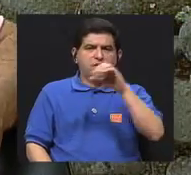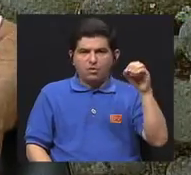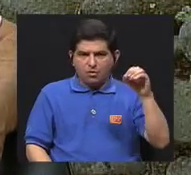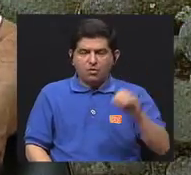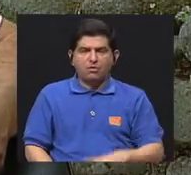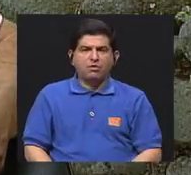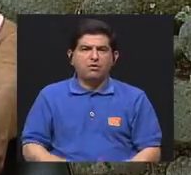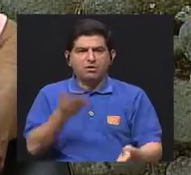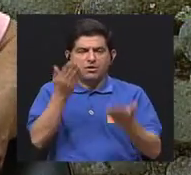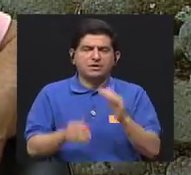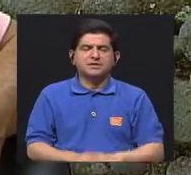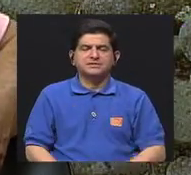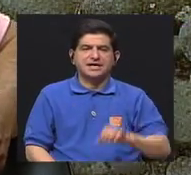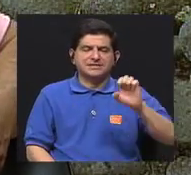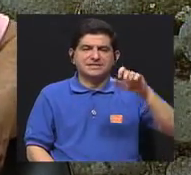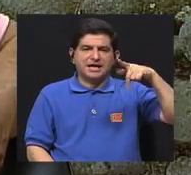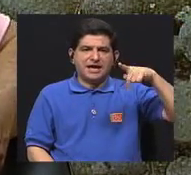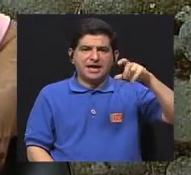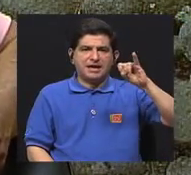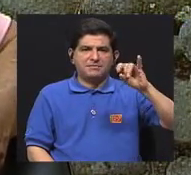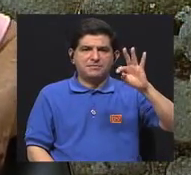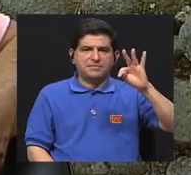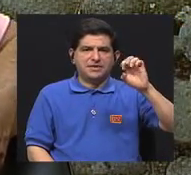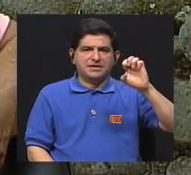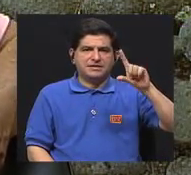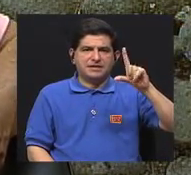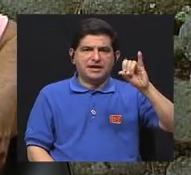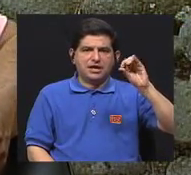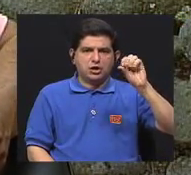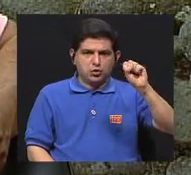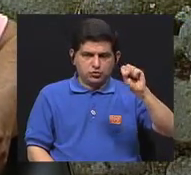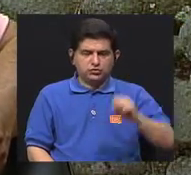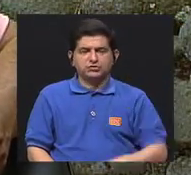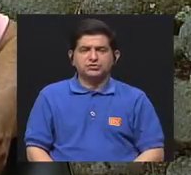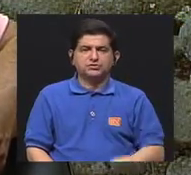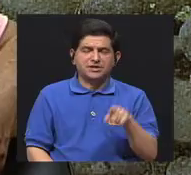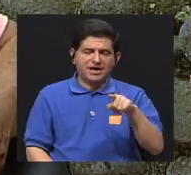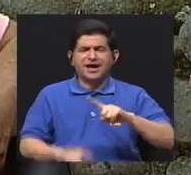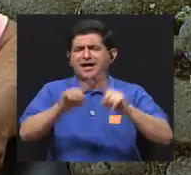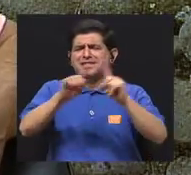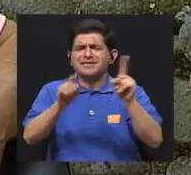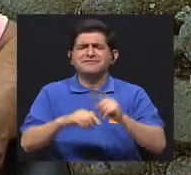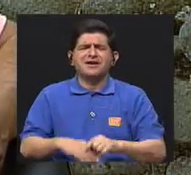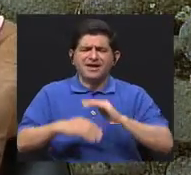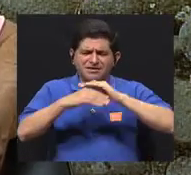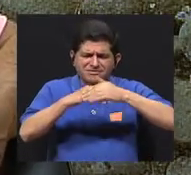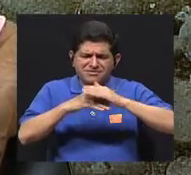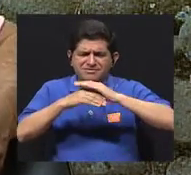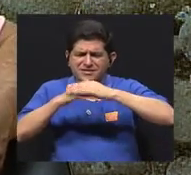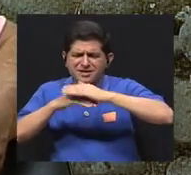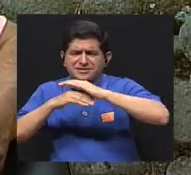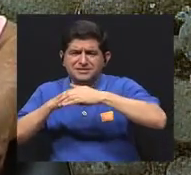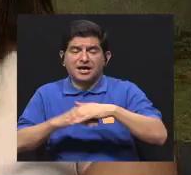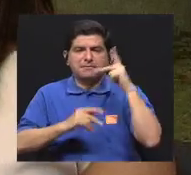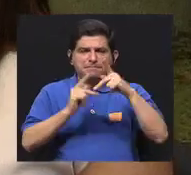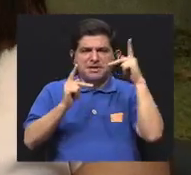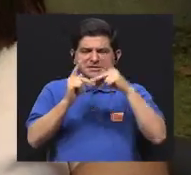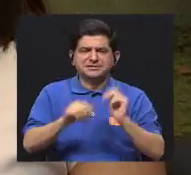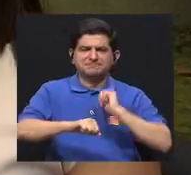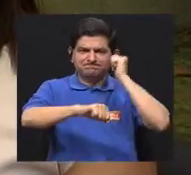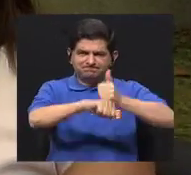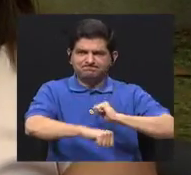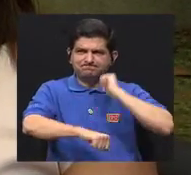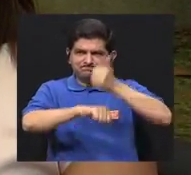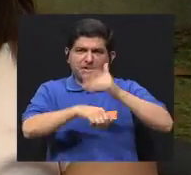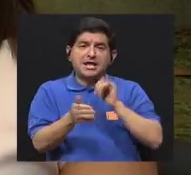que los epitelios y lo y ¿cómo se dice? Son un sinnúmero de capas, sí, las capas tan perfectamente puestas